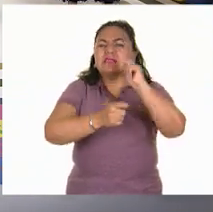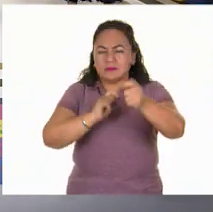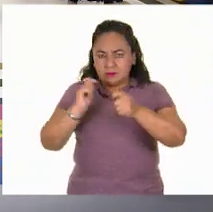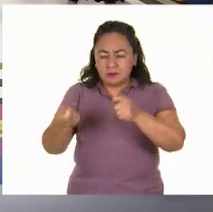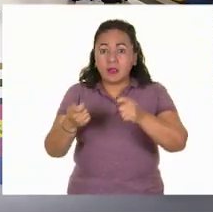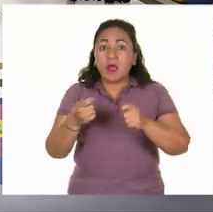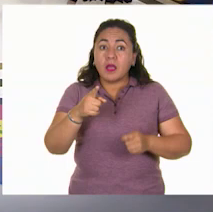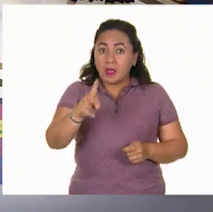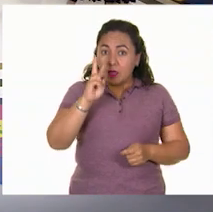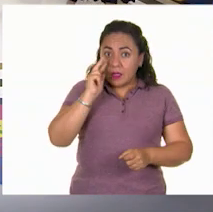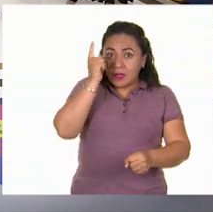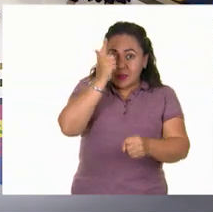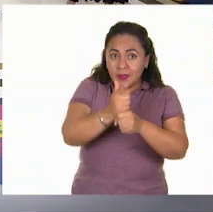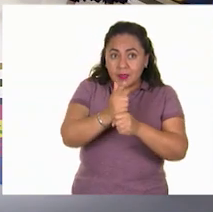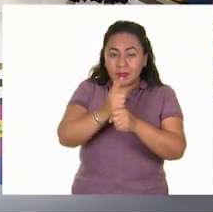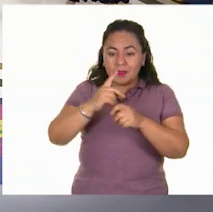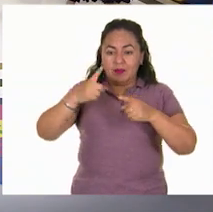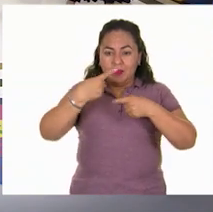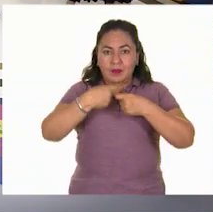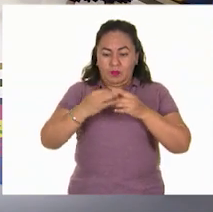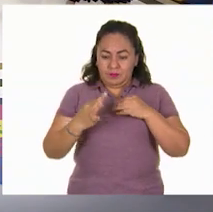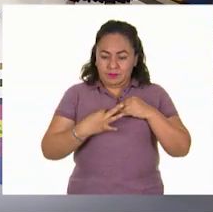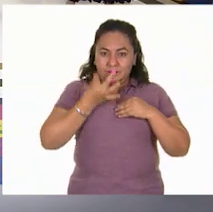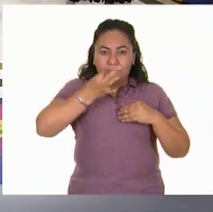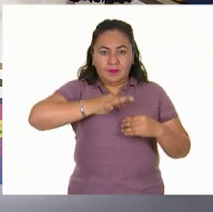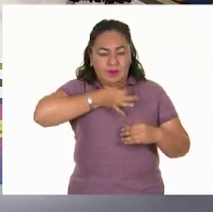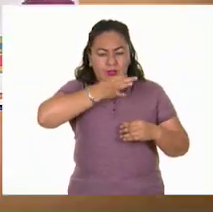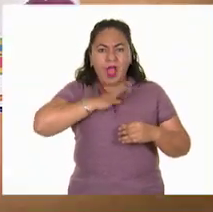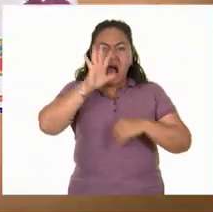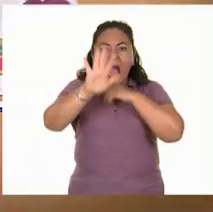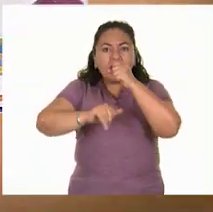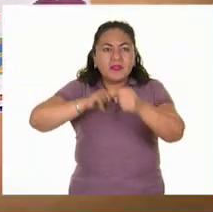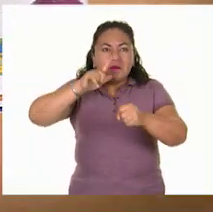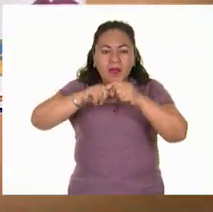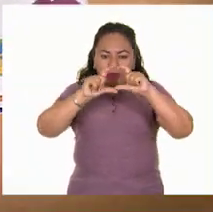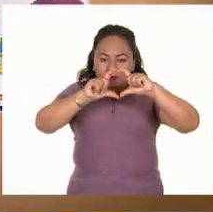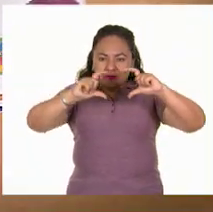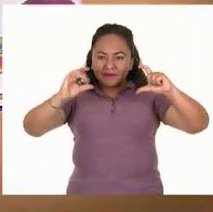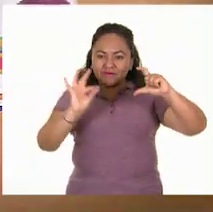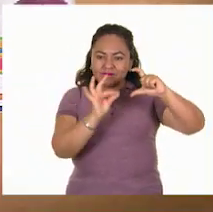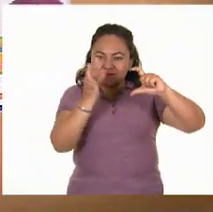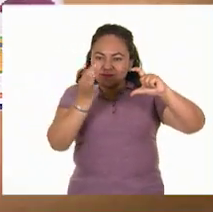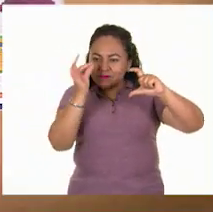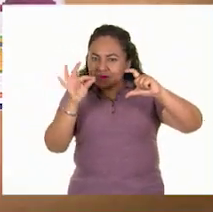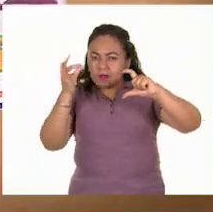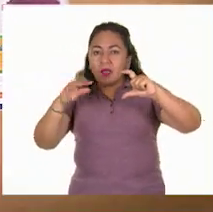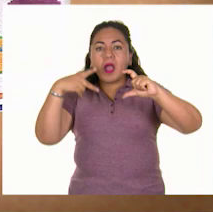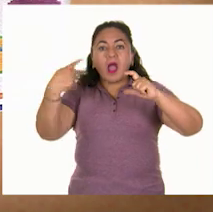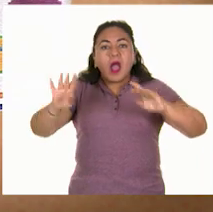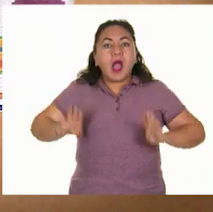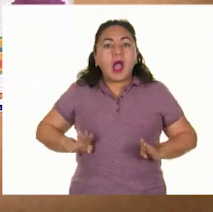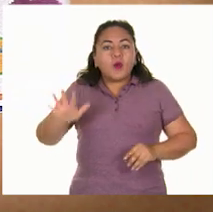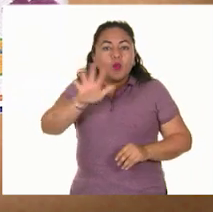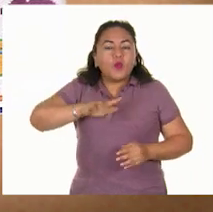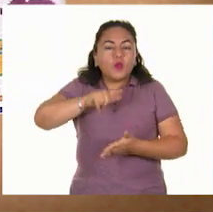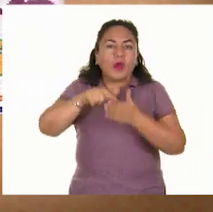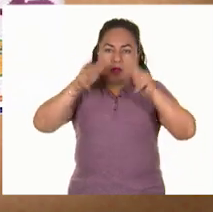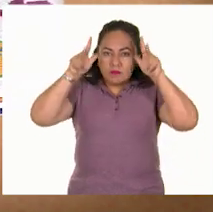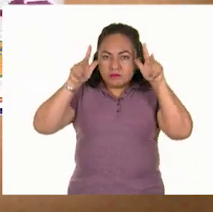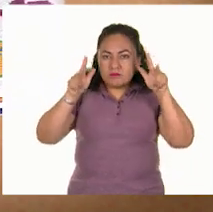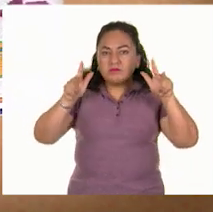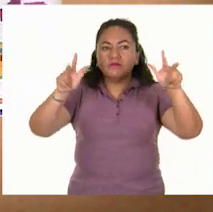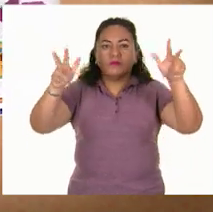ejemplo, si te das cuenta, aquí en los bordados hay animales que son muy característicos de la región, por ejemplo,